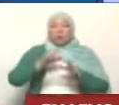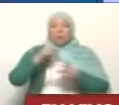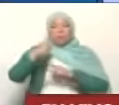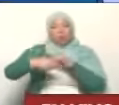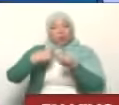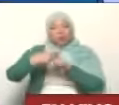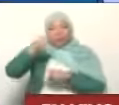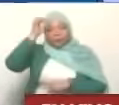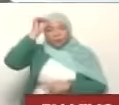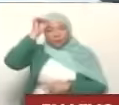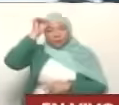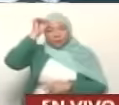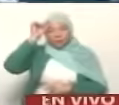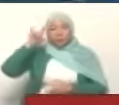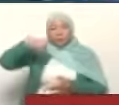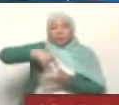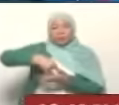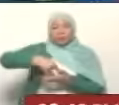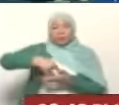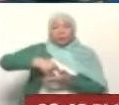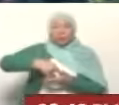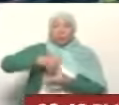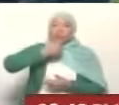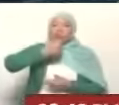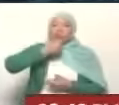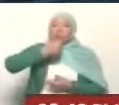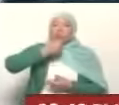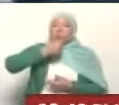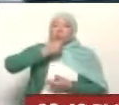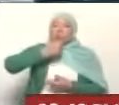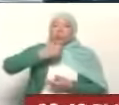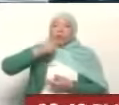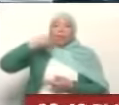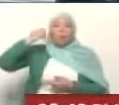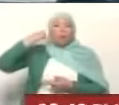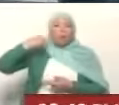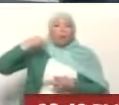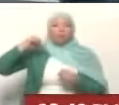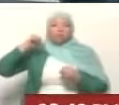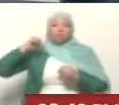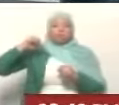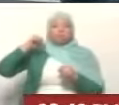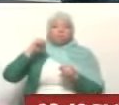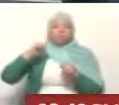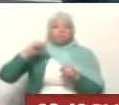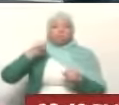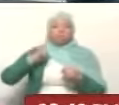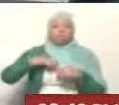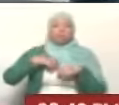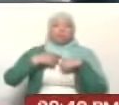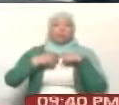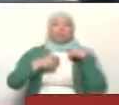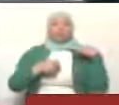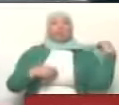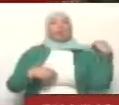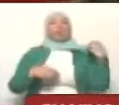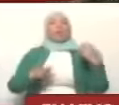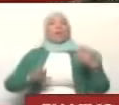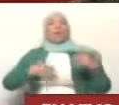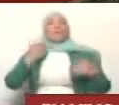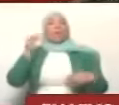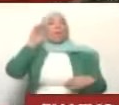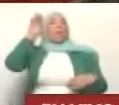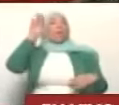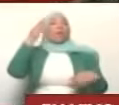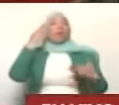Cabello, estado Carabobo, solista del género afrobeat. Bienvenido, bienvenido. Y bueno, viene con el tema Vamos para adelante. También a